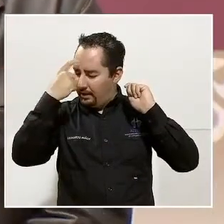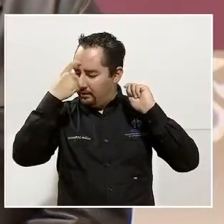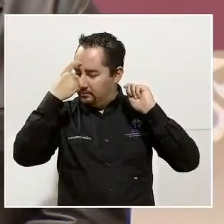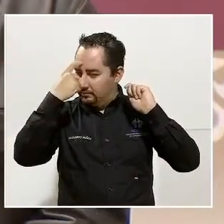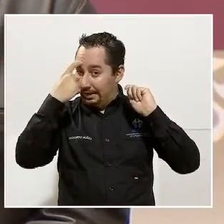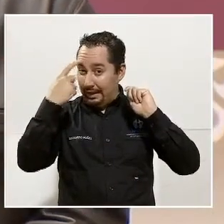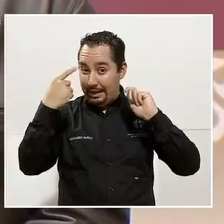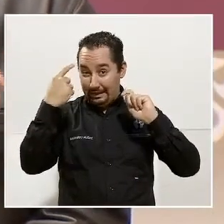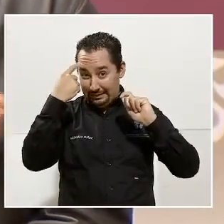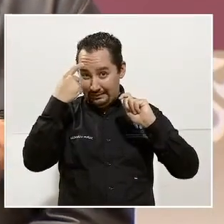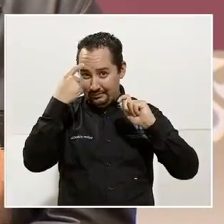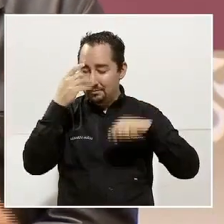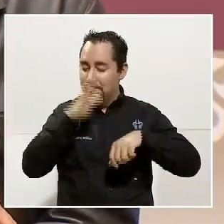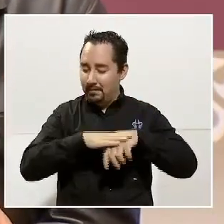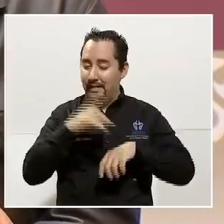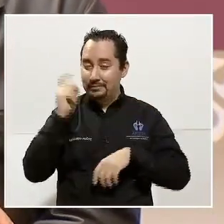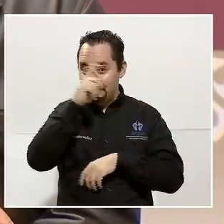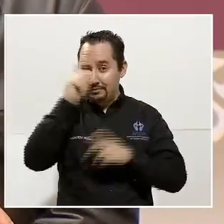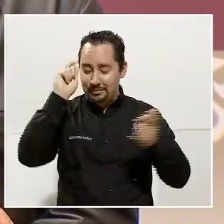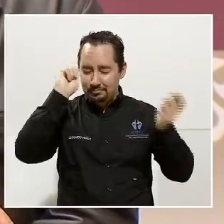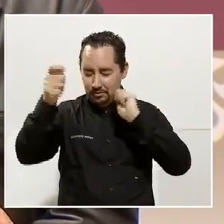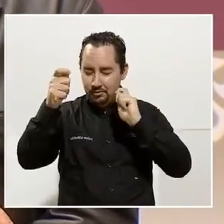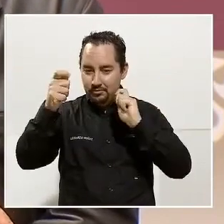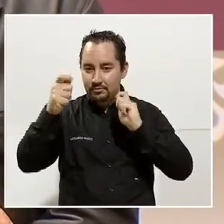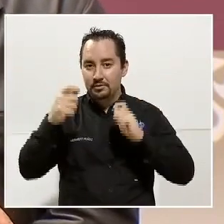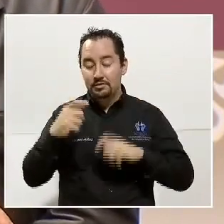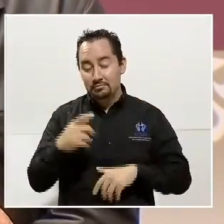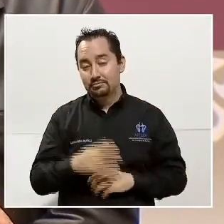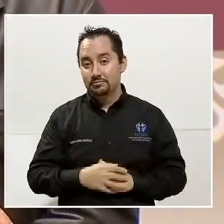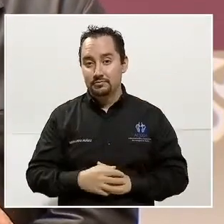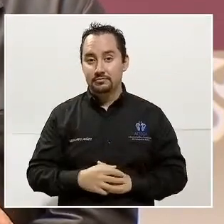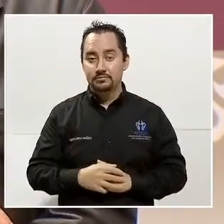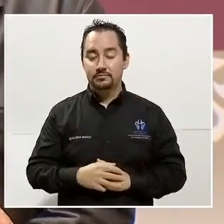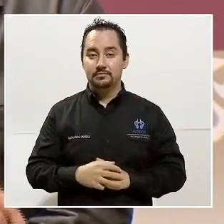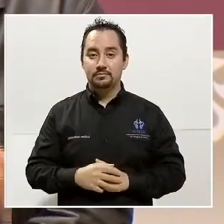Es el más difícil de lograr,